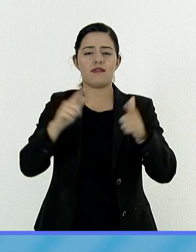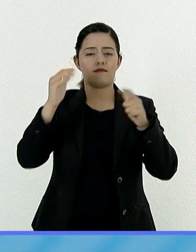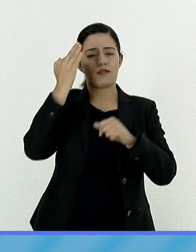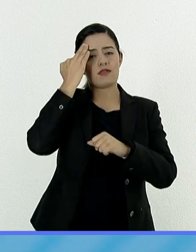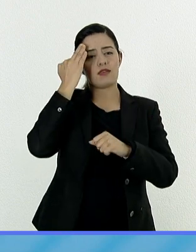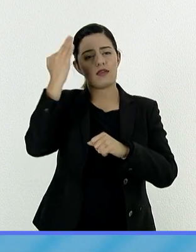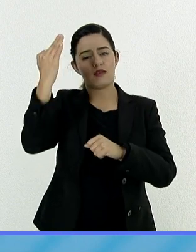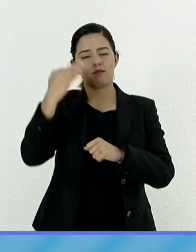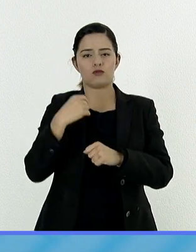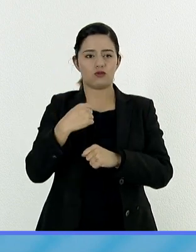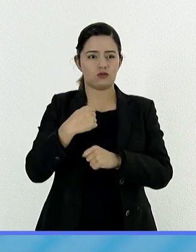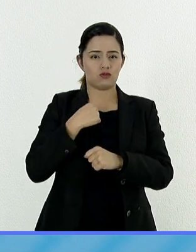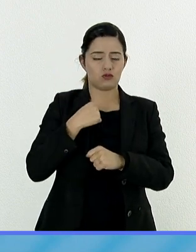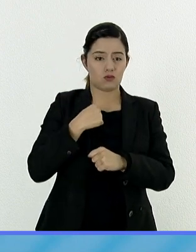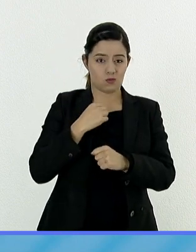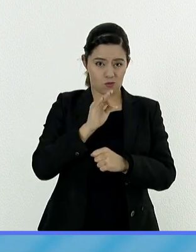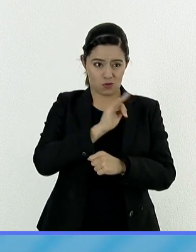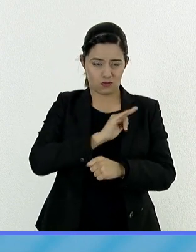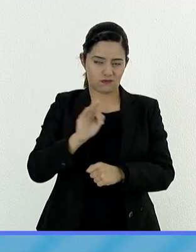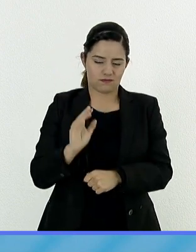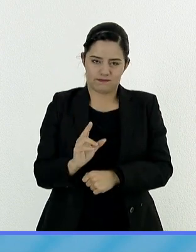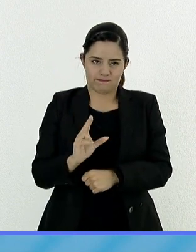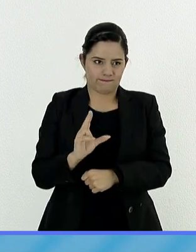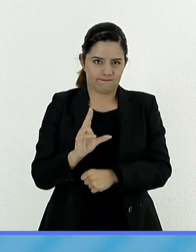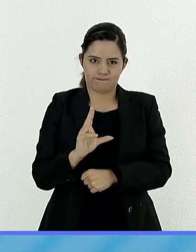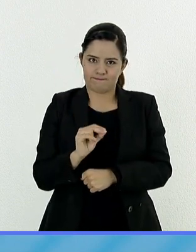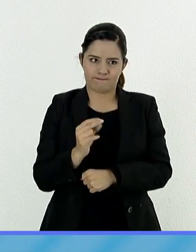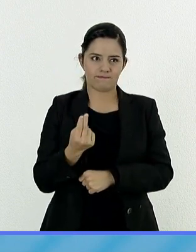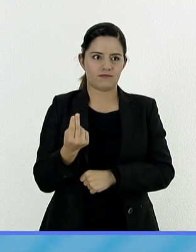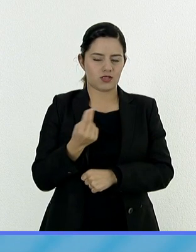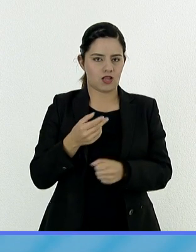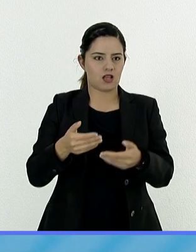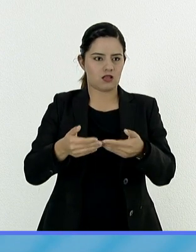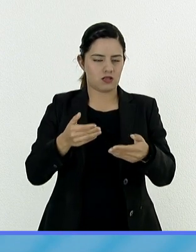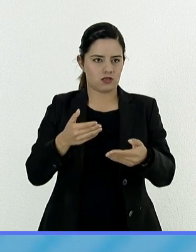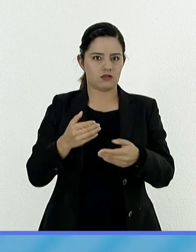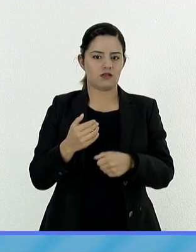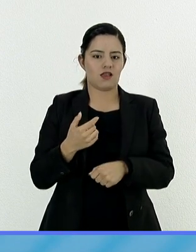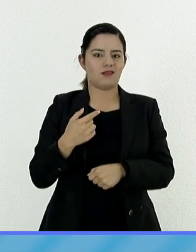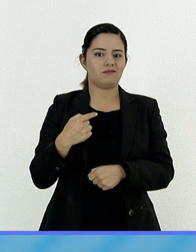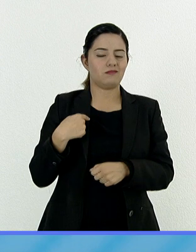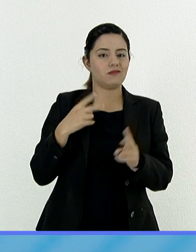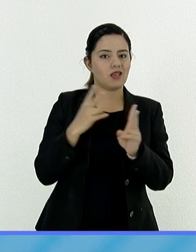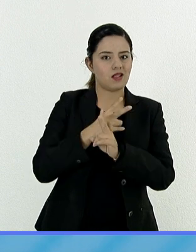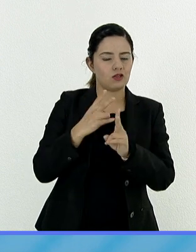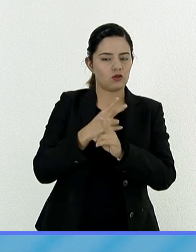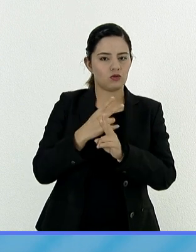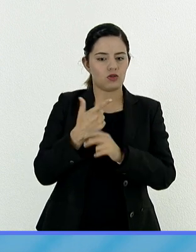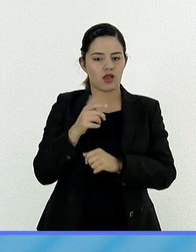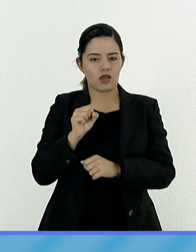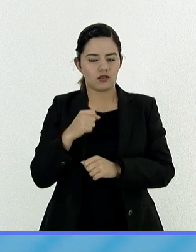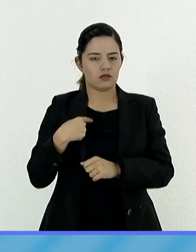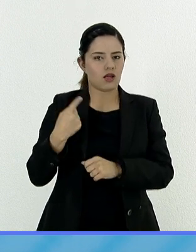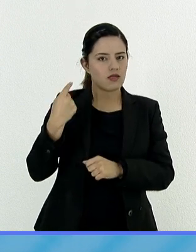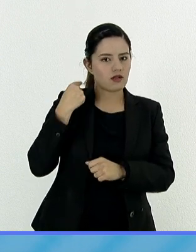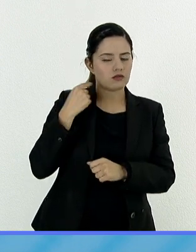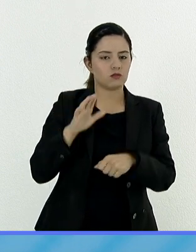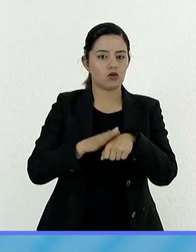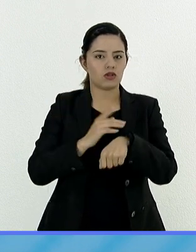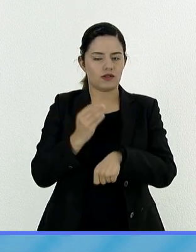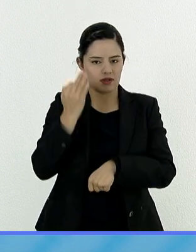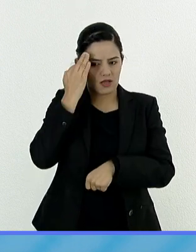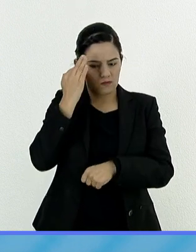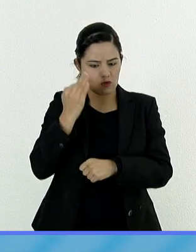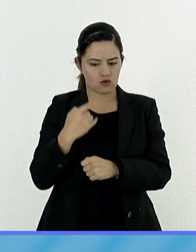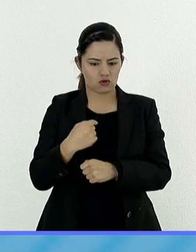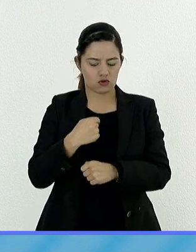con tu carga de de sobrevivencia el gas que estés respirando porque el mismo tiempo que necesitas para entrar es el tiempo